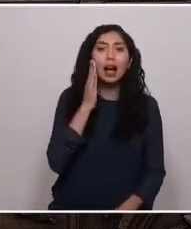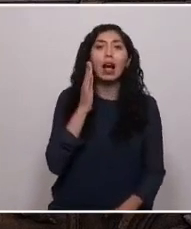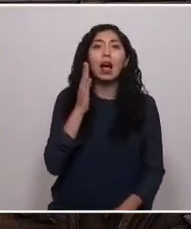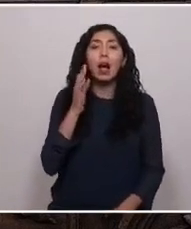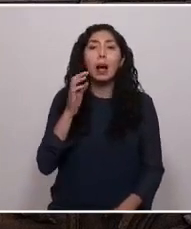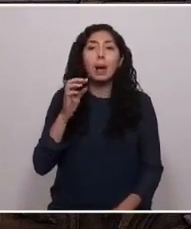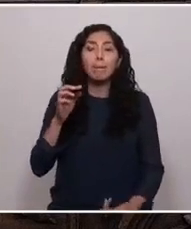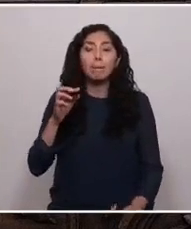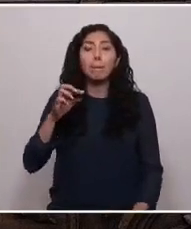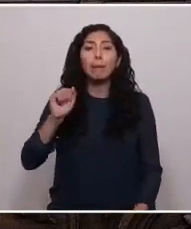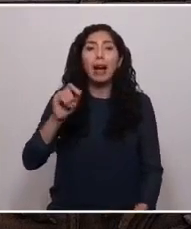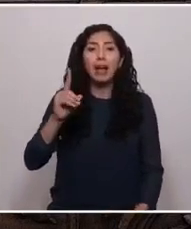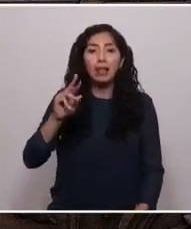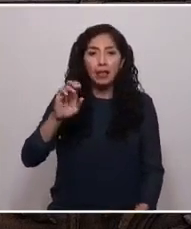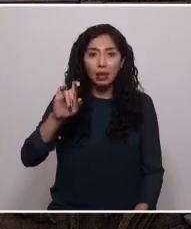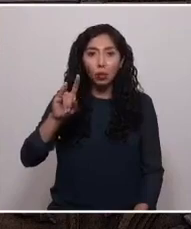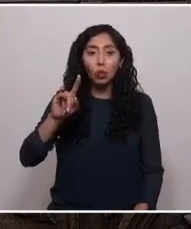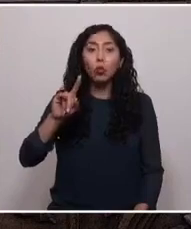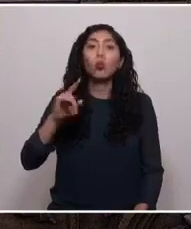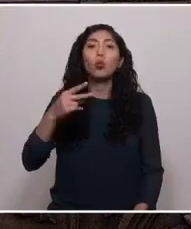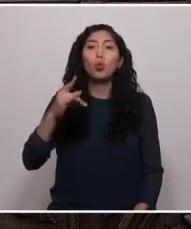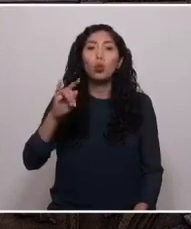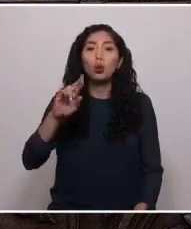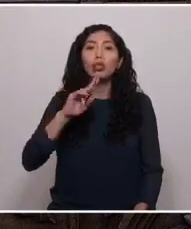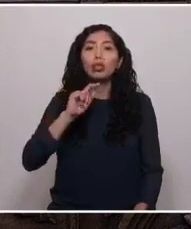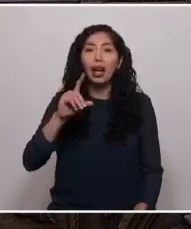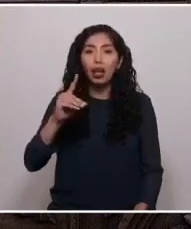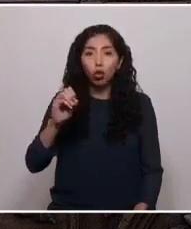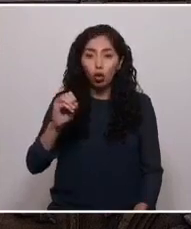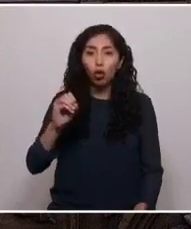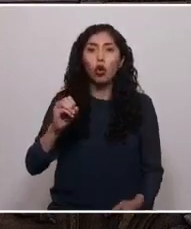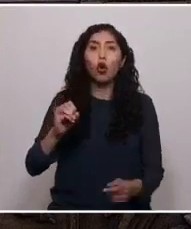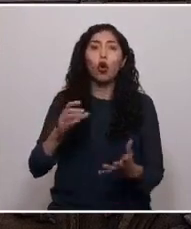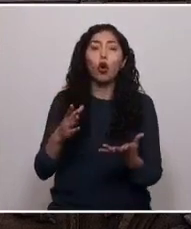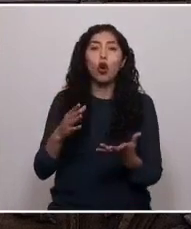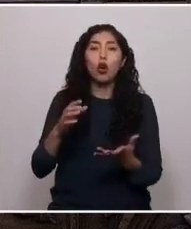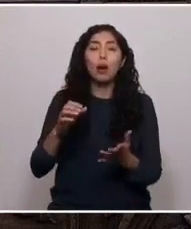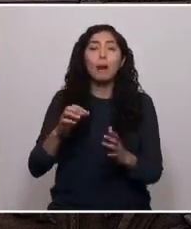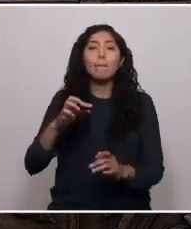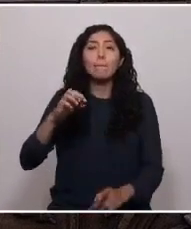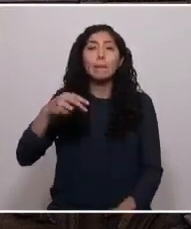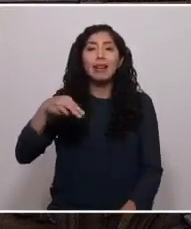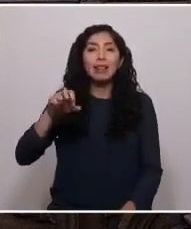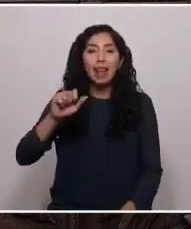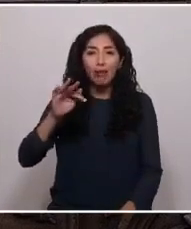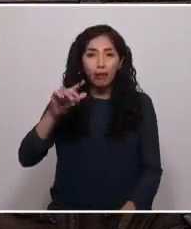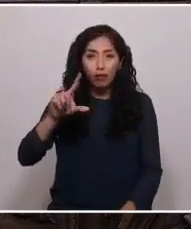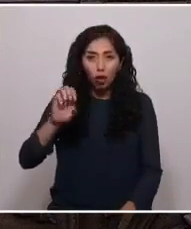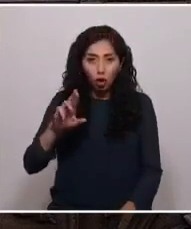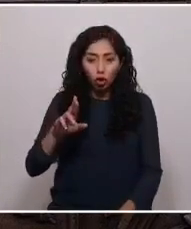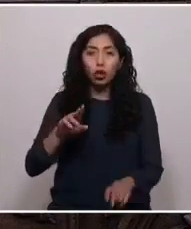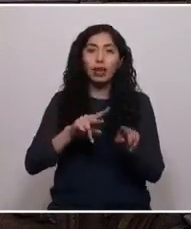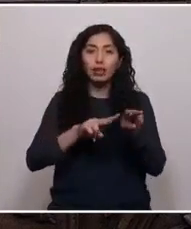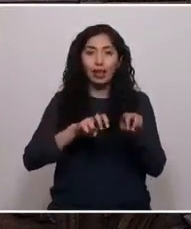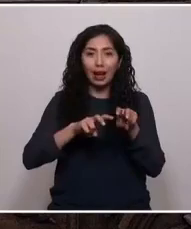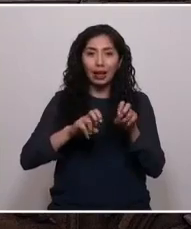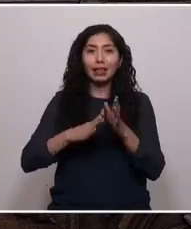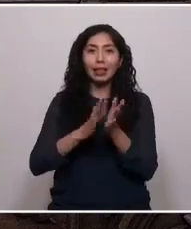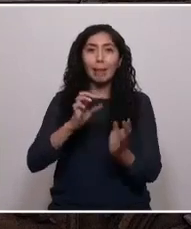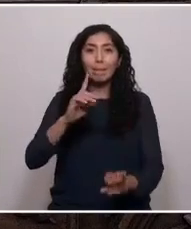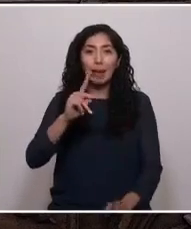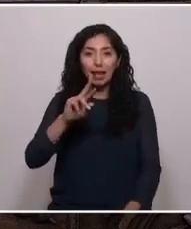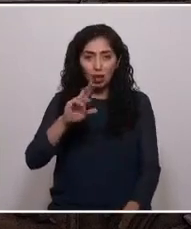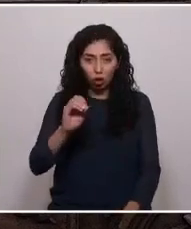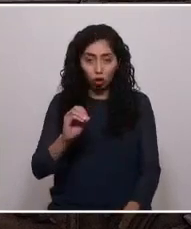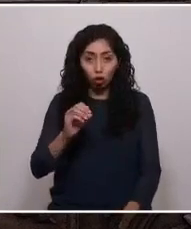paint peñaflor san bernardo sampedro y talagante si bien yo no vengo de una